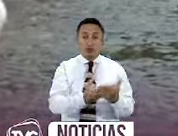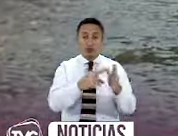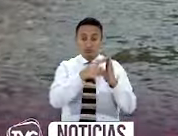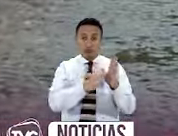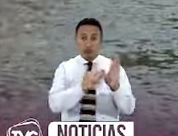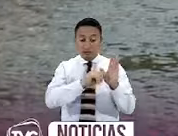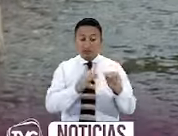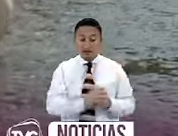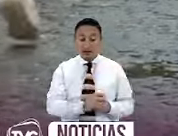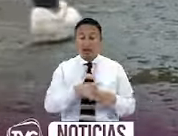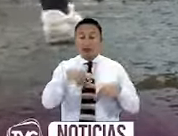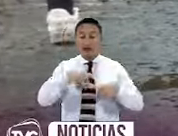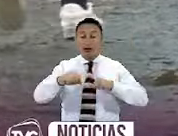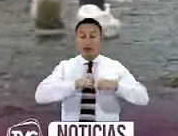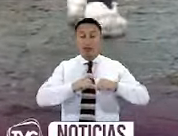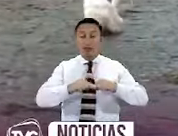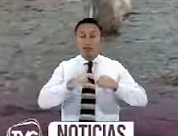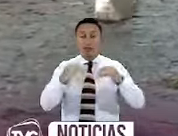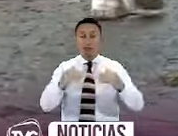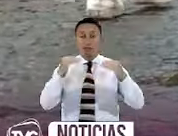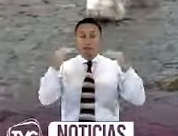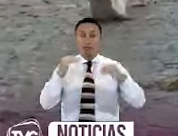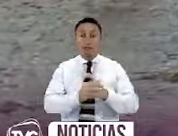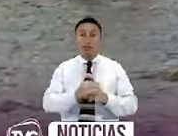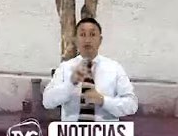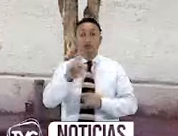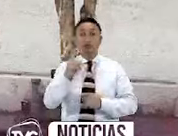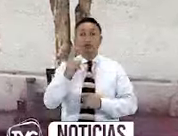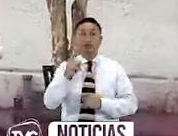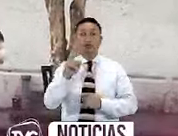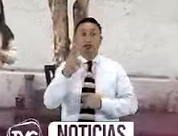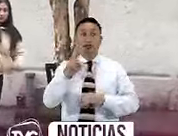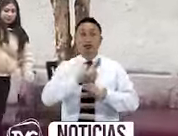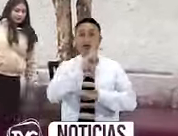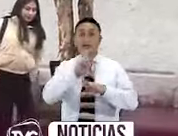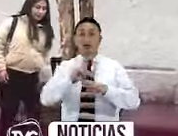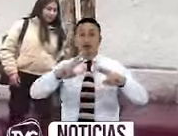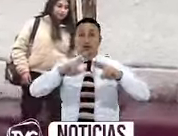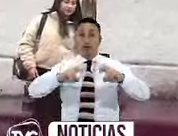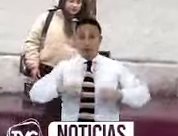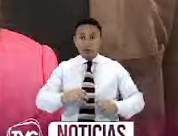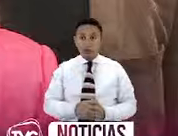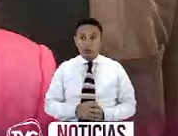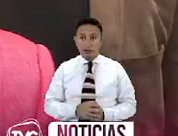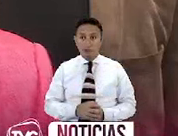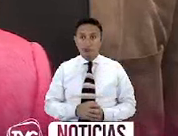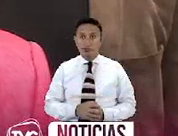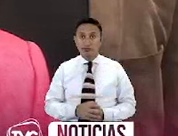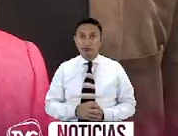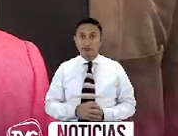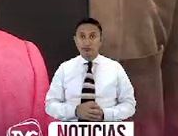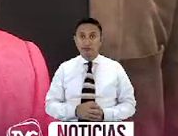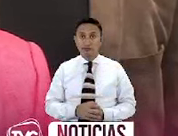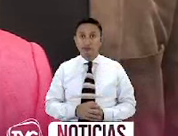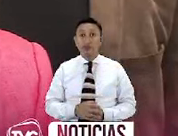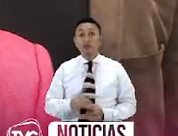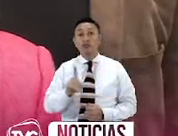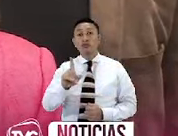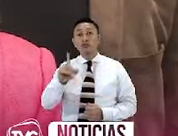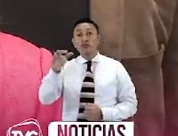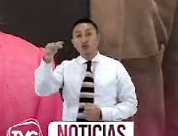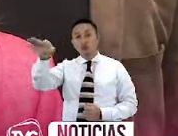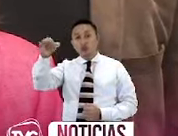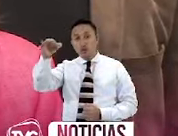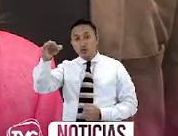a la gestión académica por parte de la vicerrectora de investigación tiene inconsistencias. el hecho de que un documento de la doctora